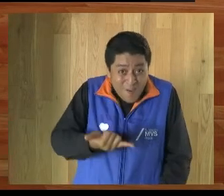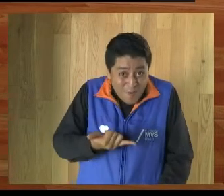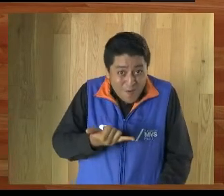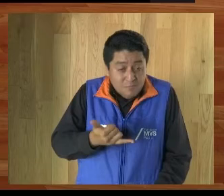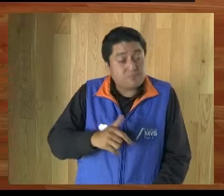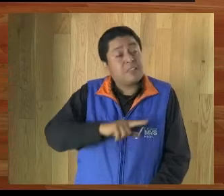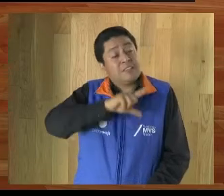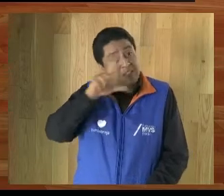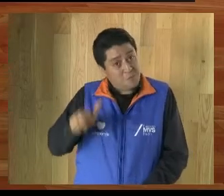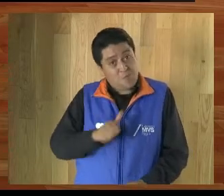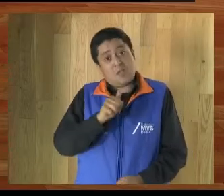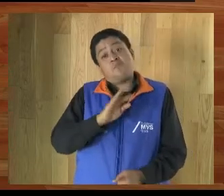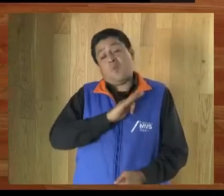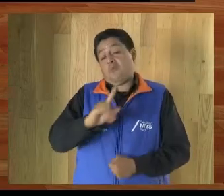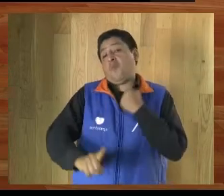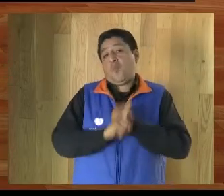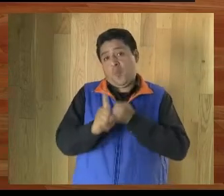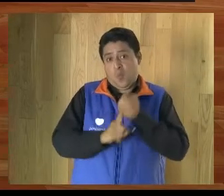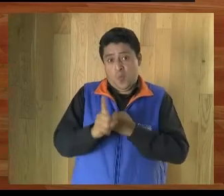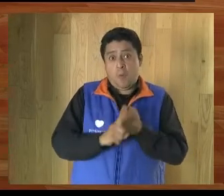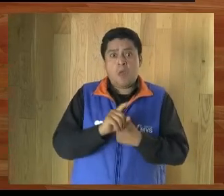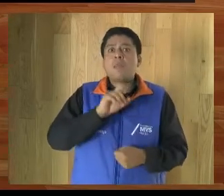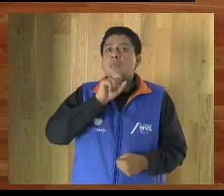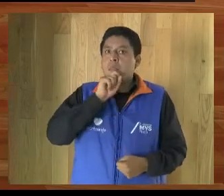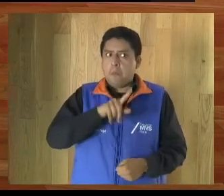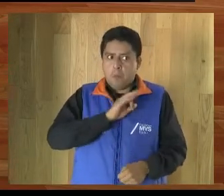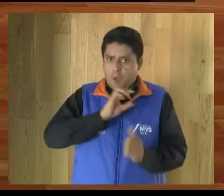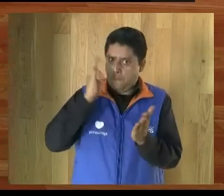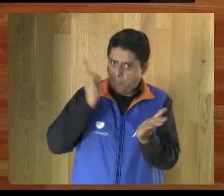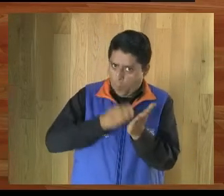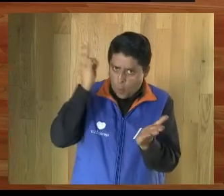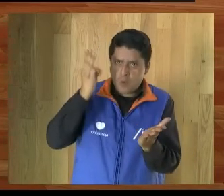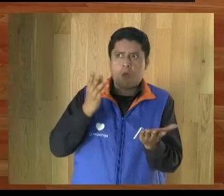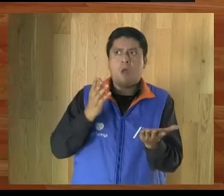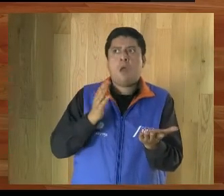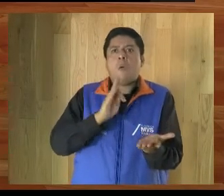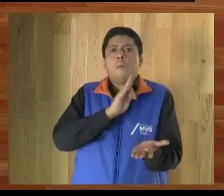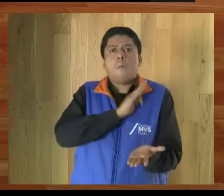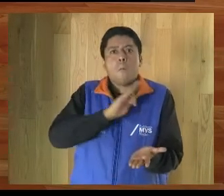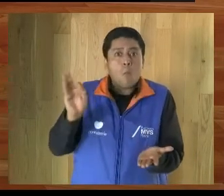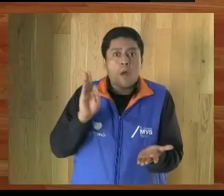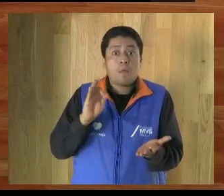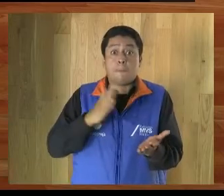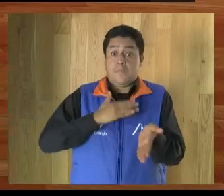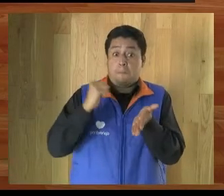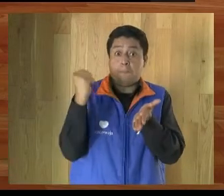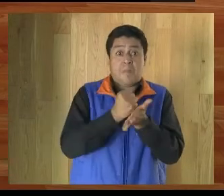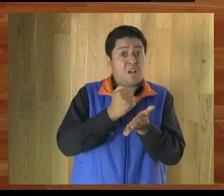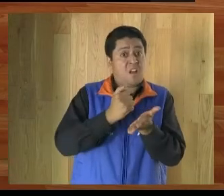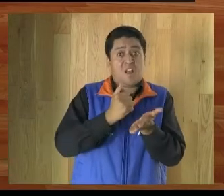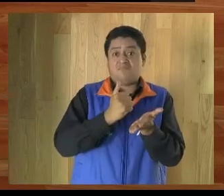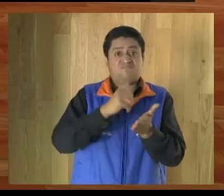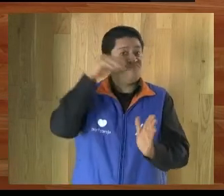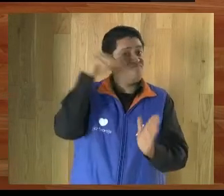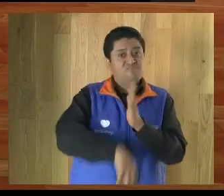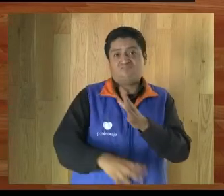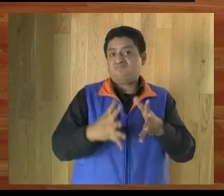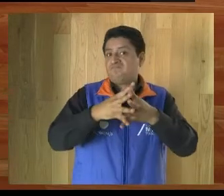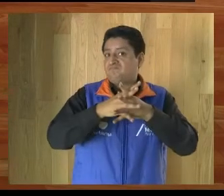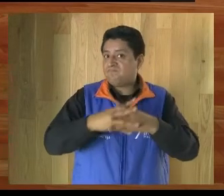económicas, multas, pérdida desaparición de la marca,